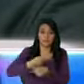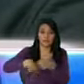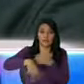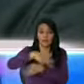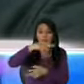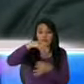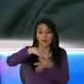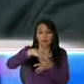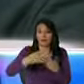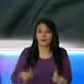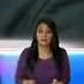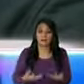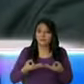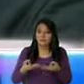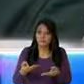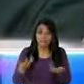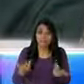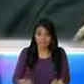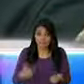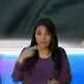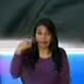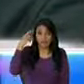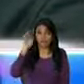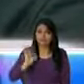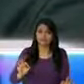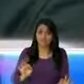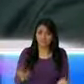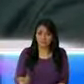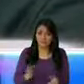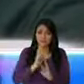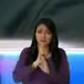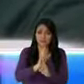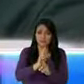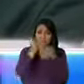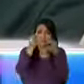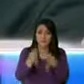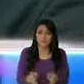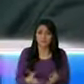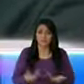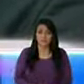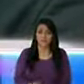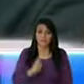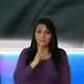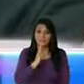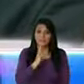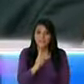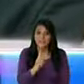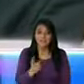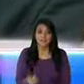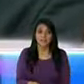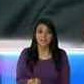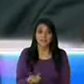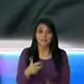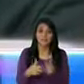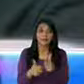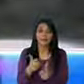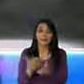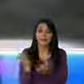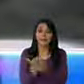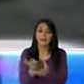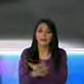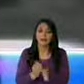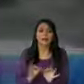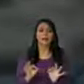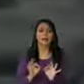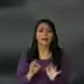Nacional Electoral en proclamar los resultados, alegando argumentos que son inaceptables. Junto